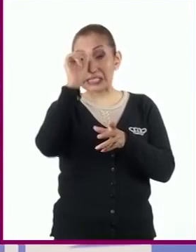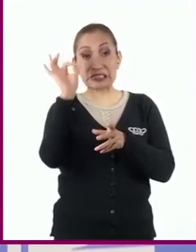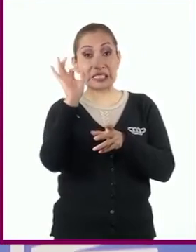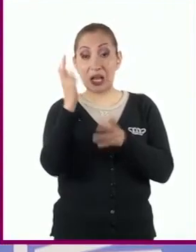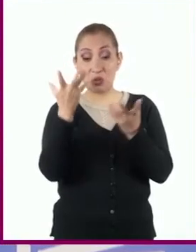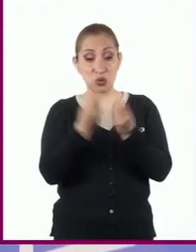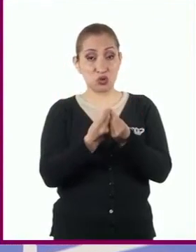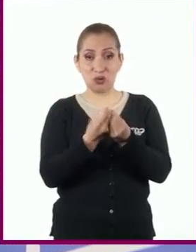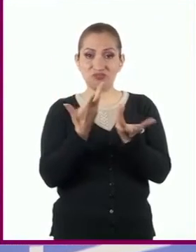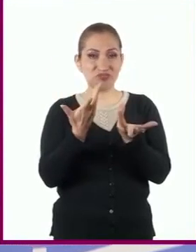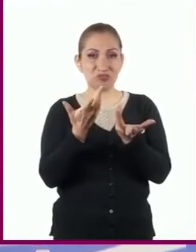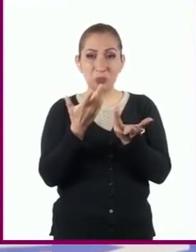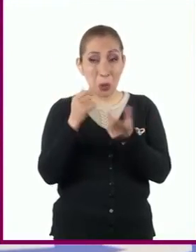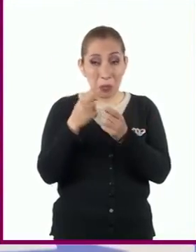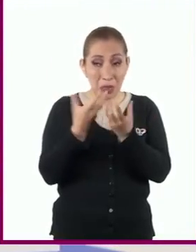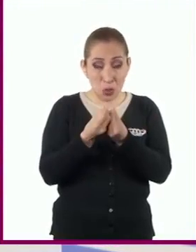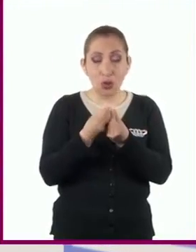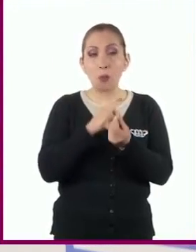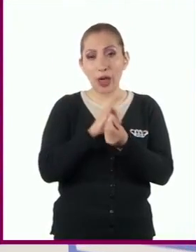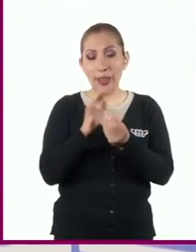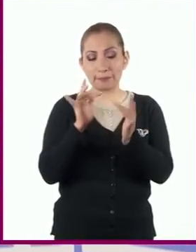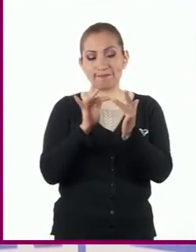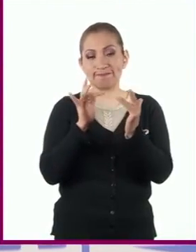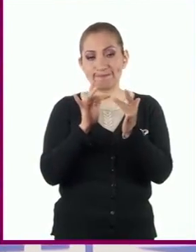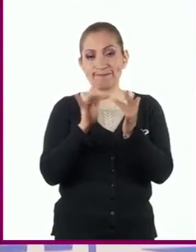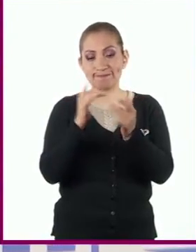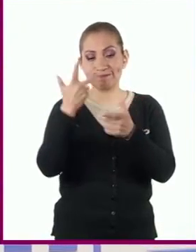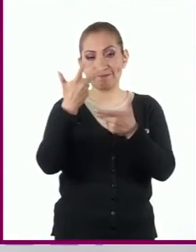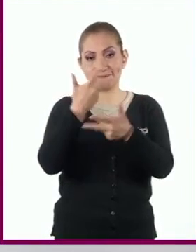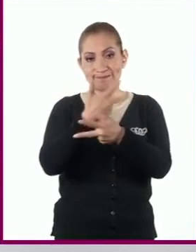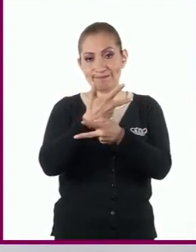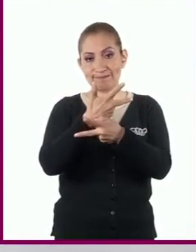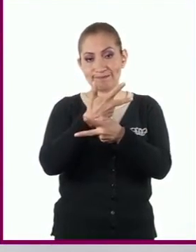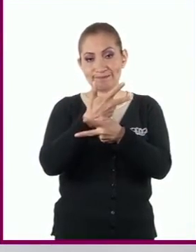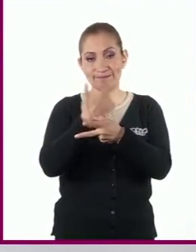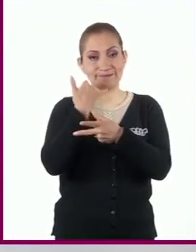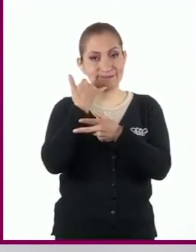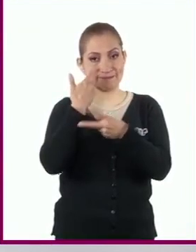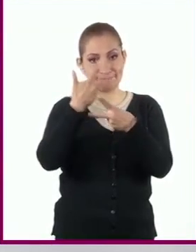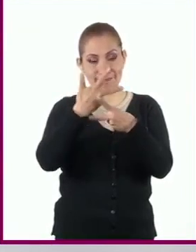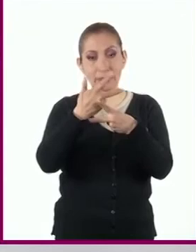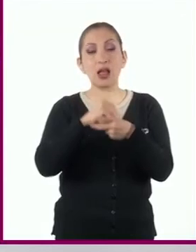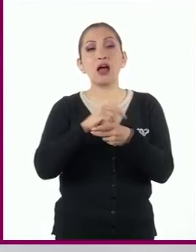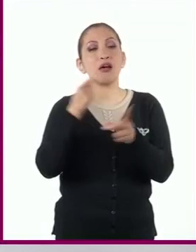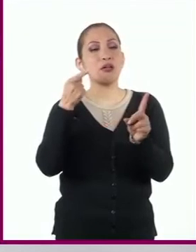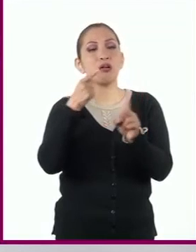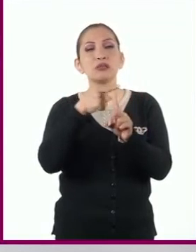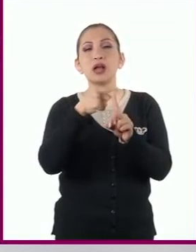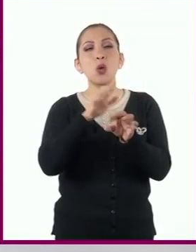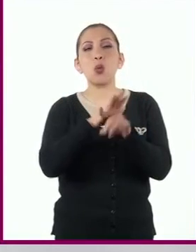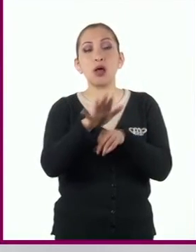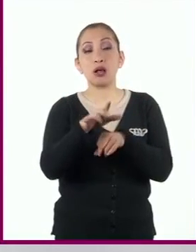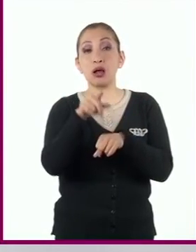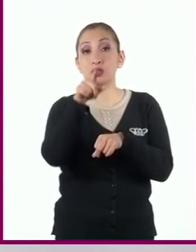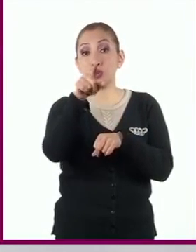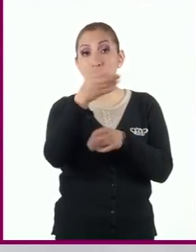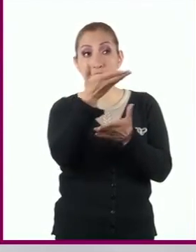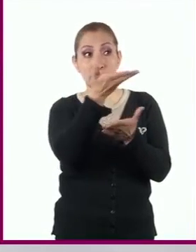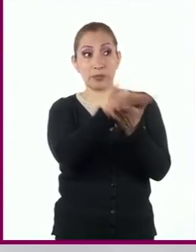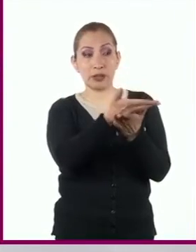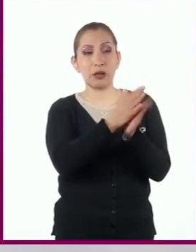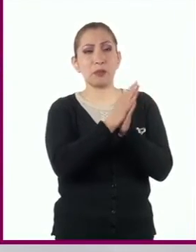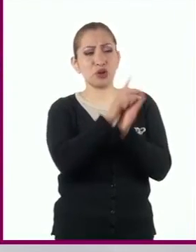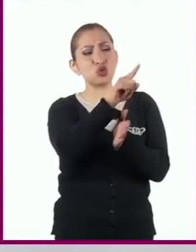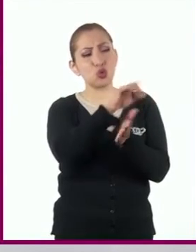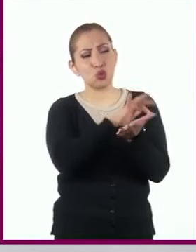no están juntos físicamente, los pueden contactar por medio de una llamada. El reto consiste en que les pidan que